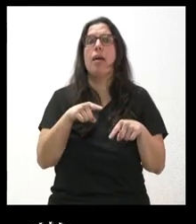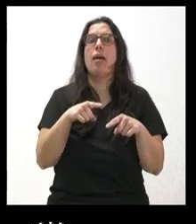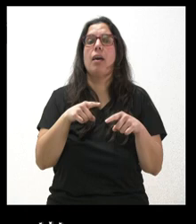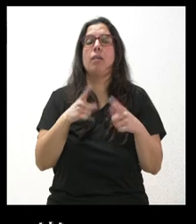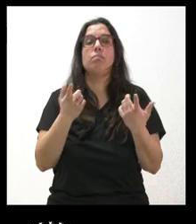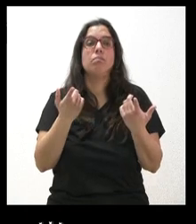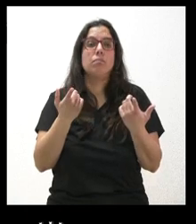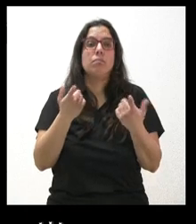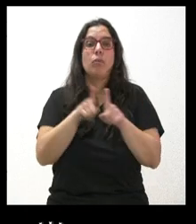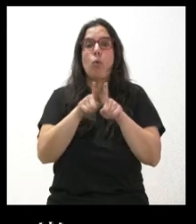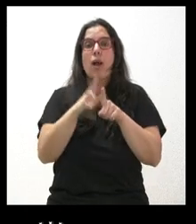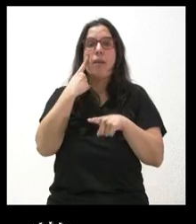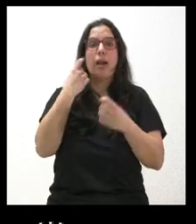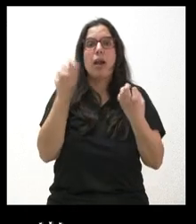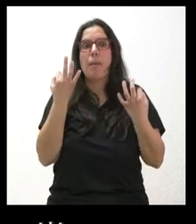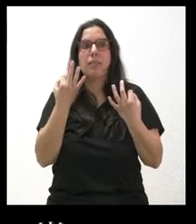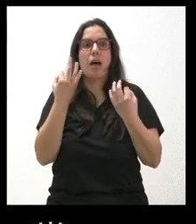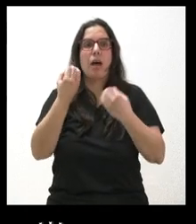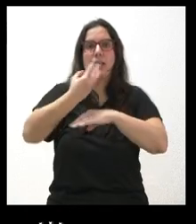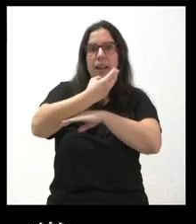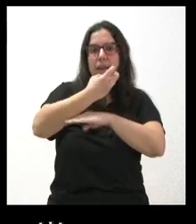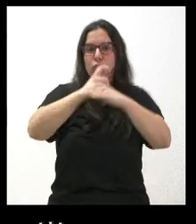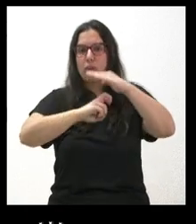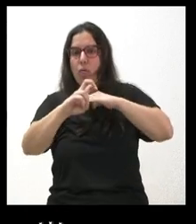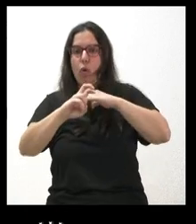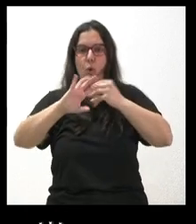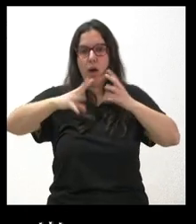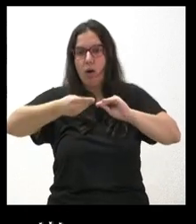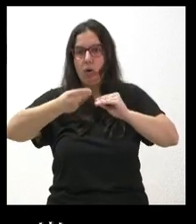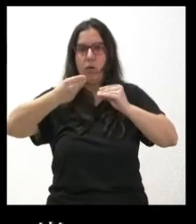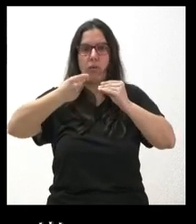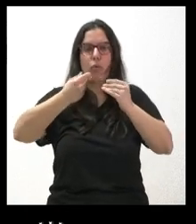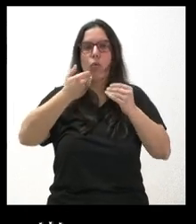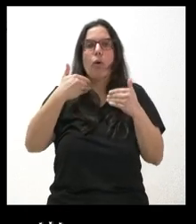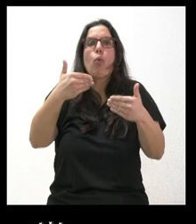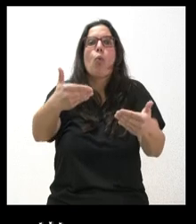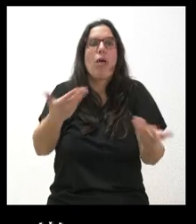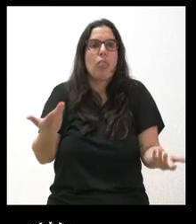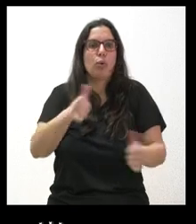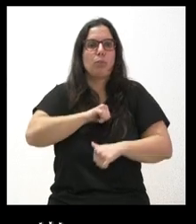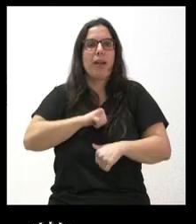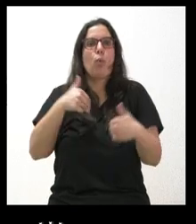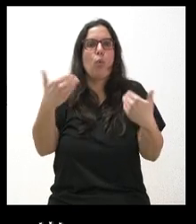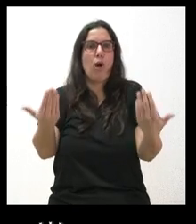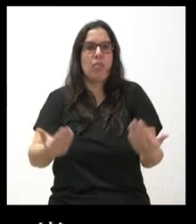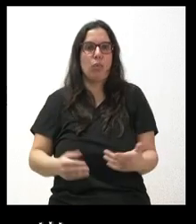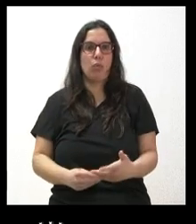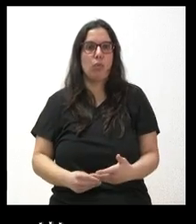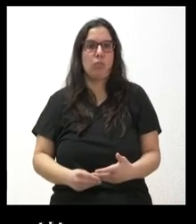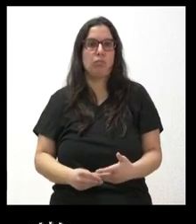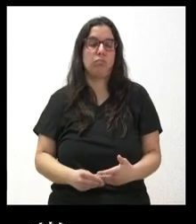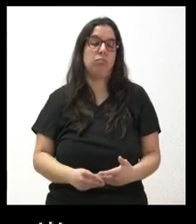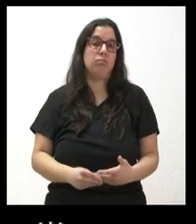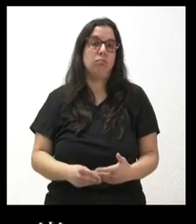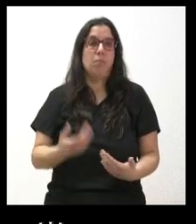a hacer el soterramiento la integración pero en todo caso cuánto va a ser esta espera no s son no sé si